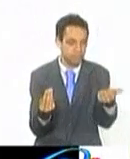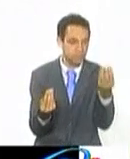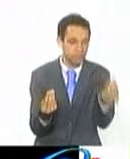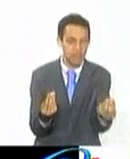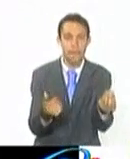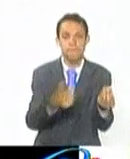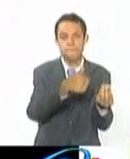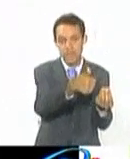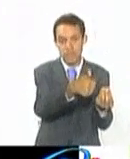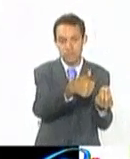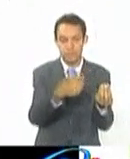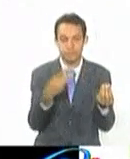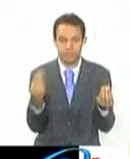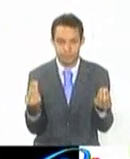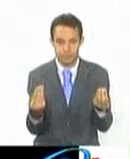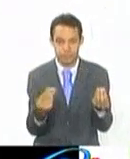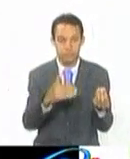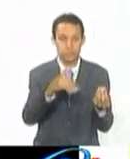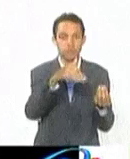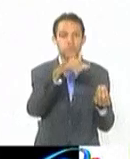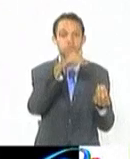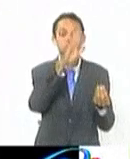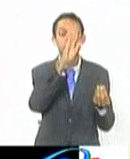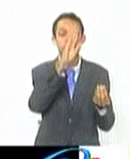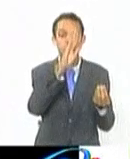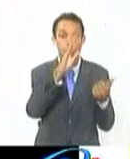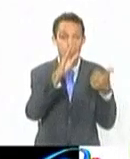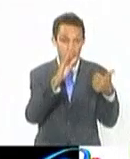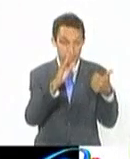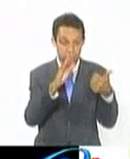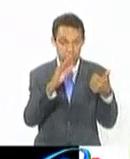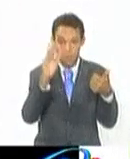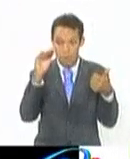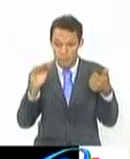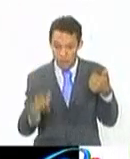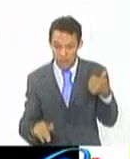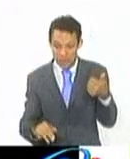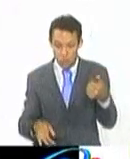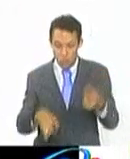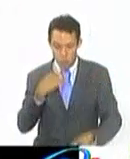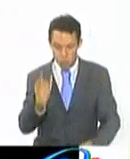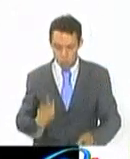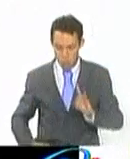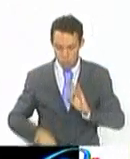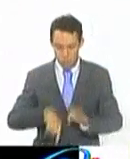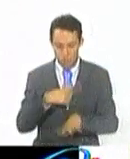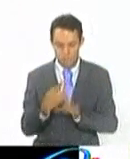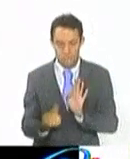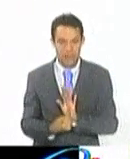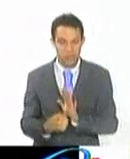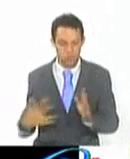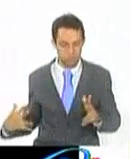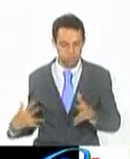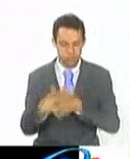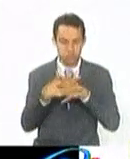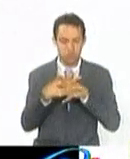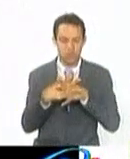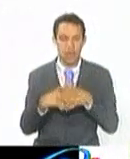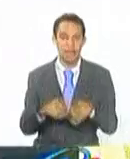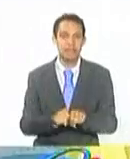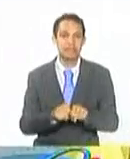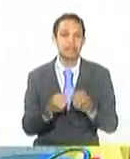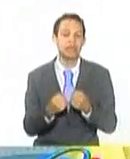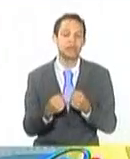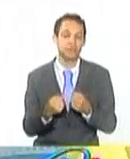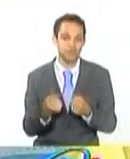colesteroles son buenos y los de baja densidad se meten por todas partes y son dañinos ahora